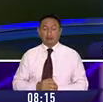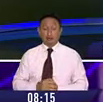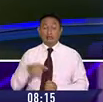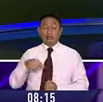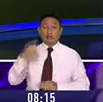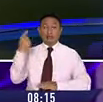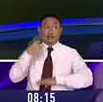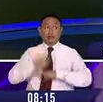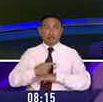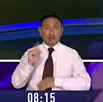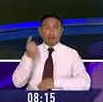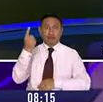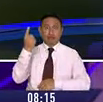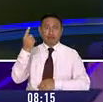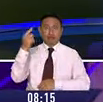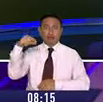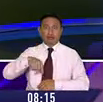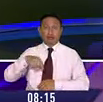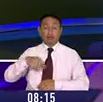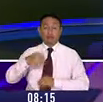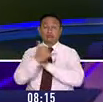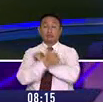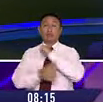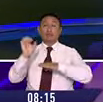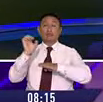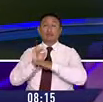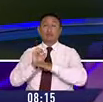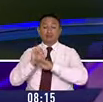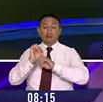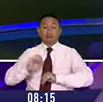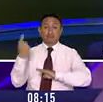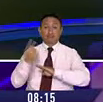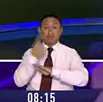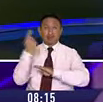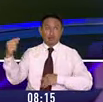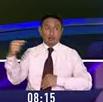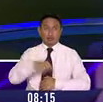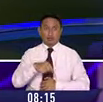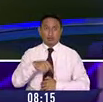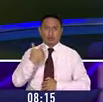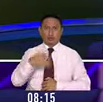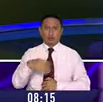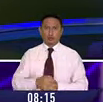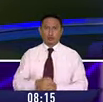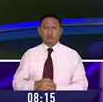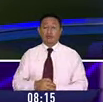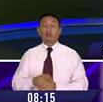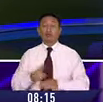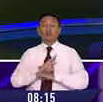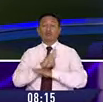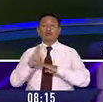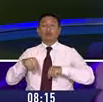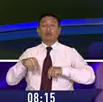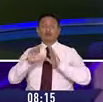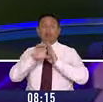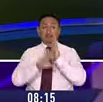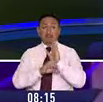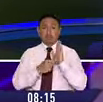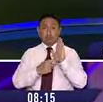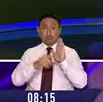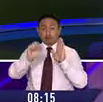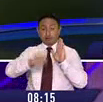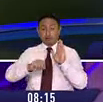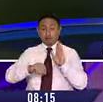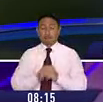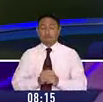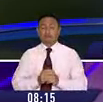histórico para el país. Es la primera vez que se hace uso de esta herramienta completamente constitucional, pues se la estableció en